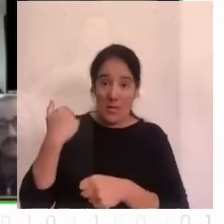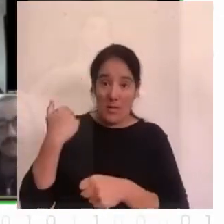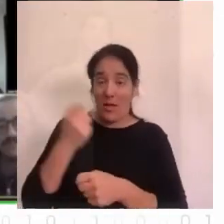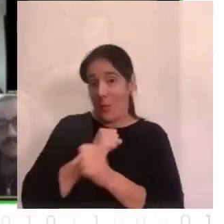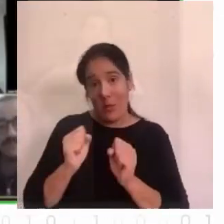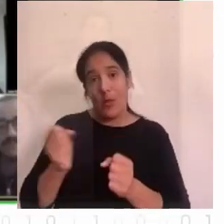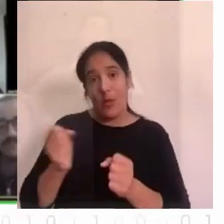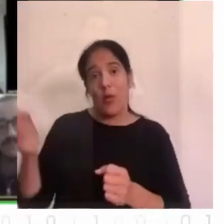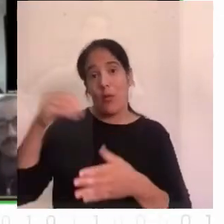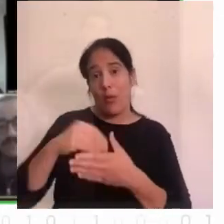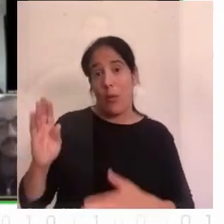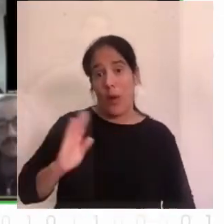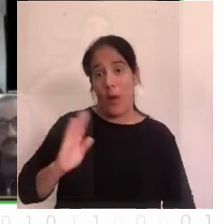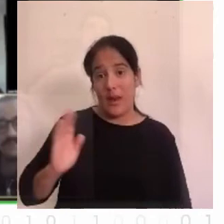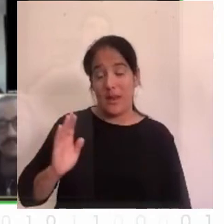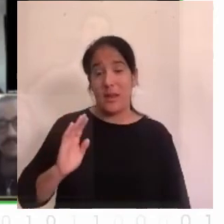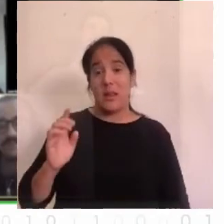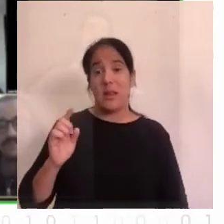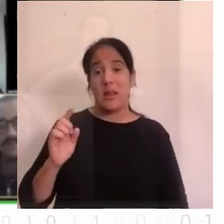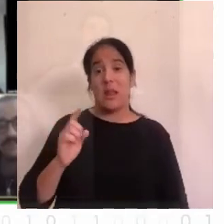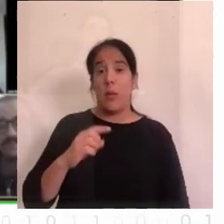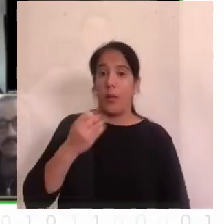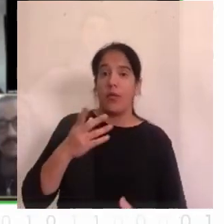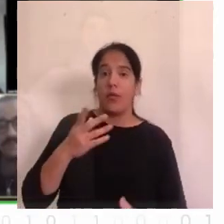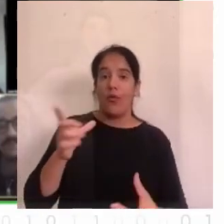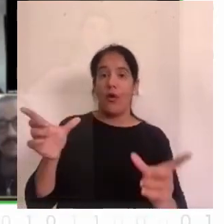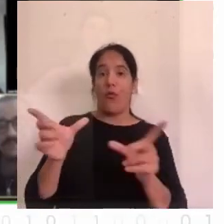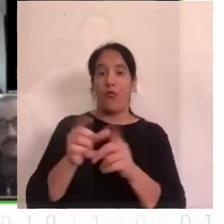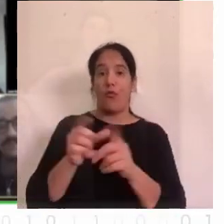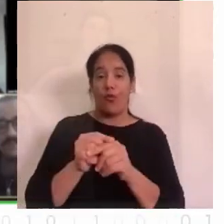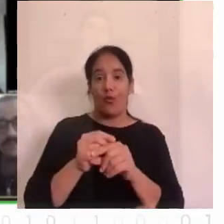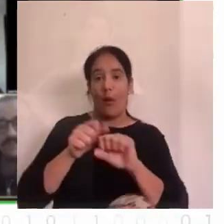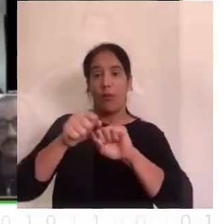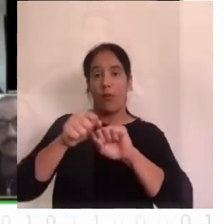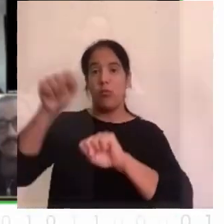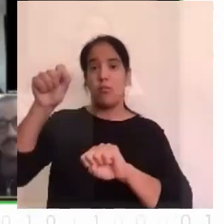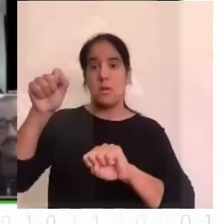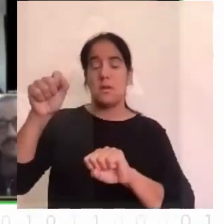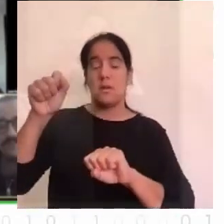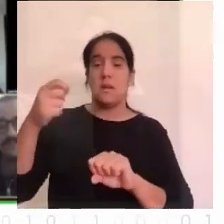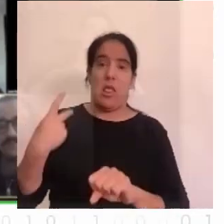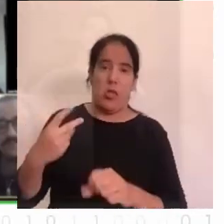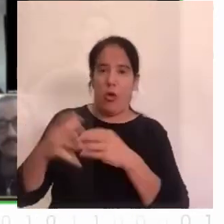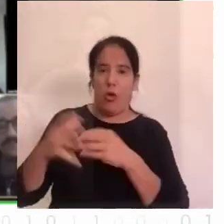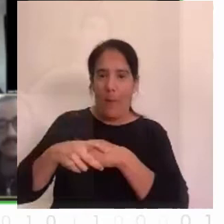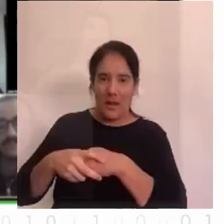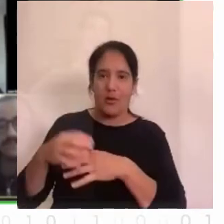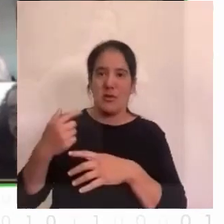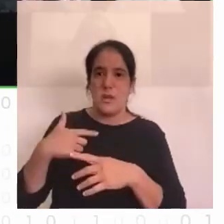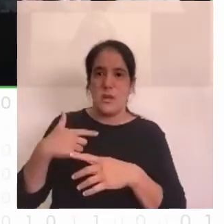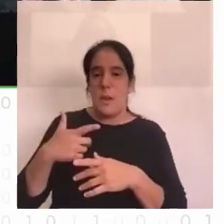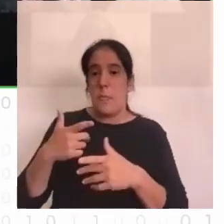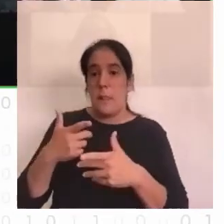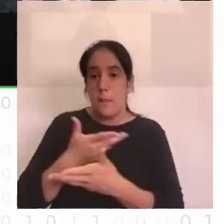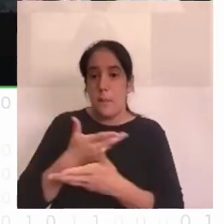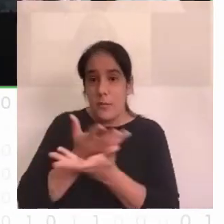de carrera de Juan Nellenter, Nacho Uní y Guille Echevarne, que hicieron un trabajo descomunal en donde probaron muchísimas